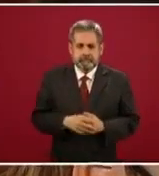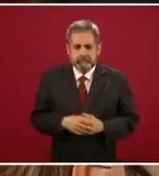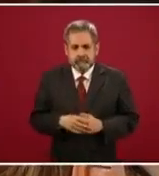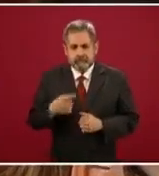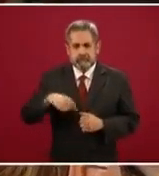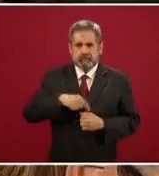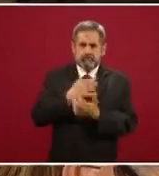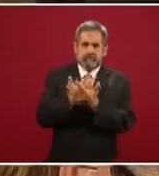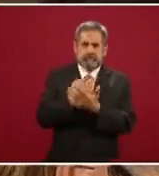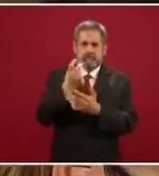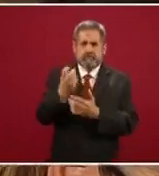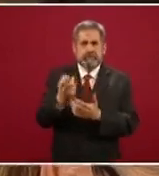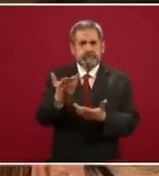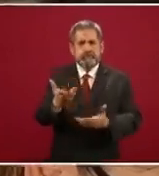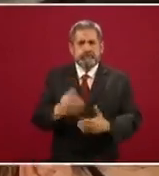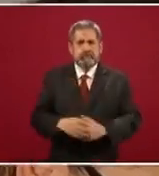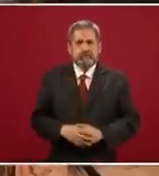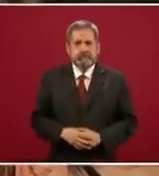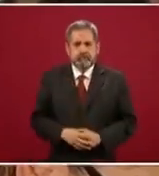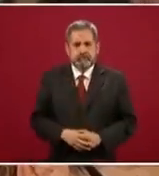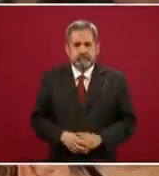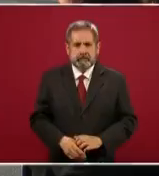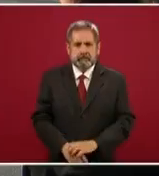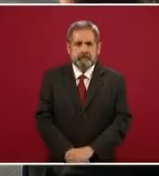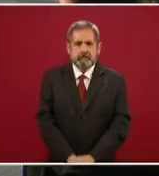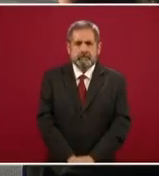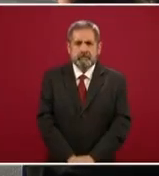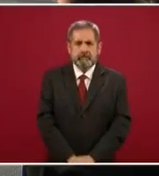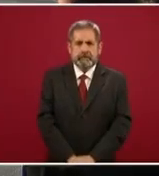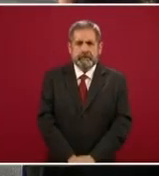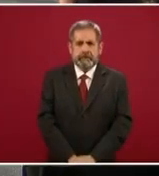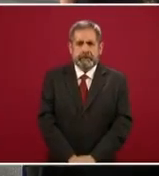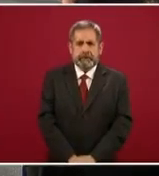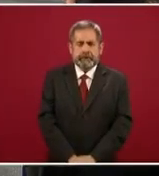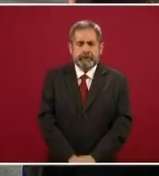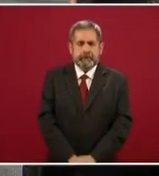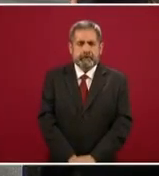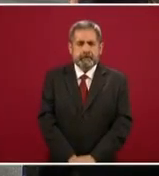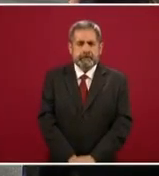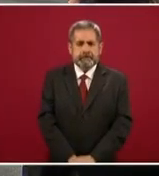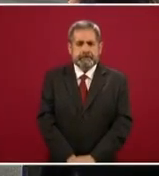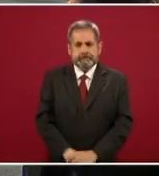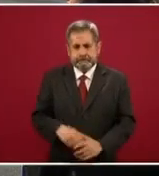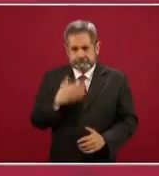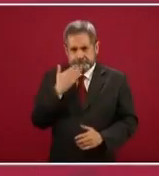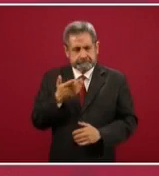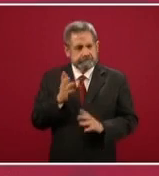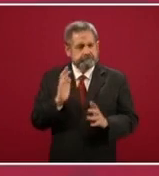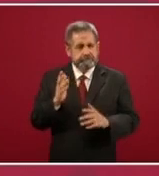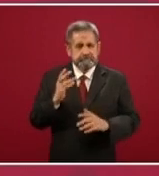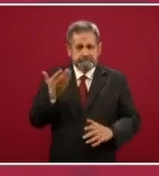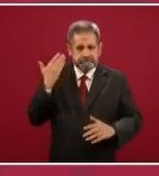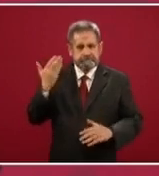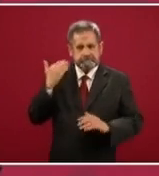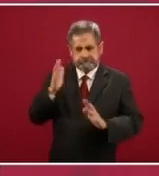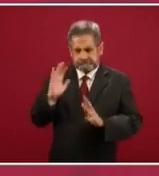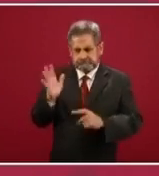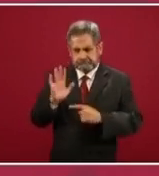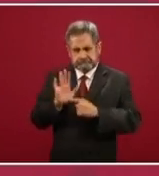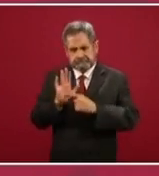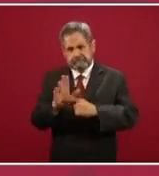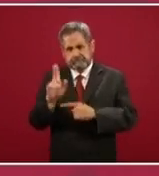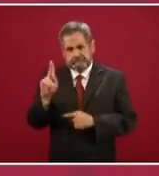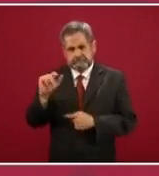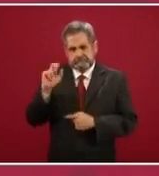estamos esperando eso. Muy bien. Ya se ha hecho una exposición sobre el